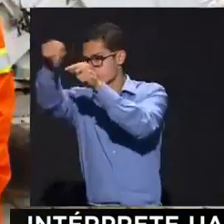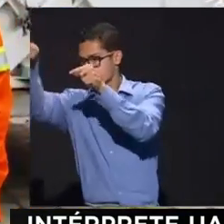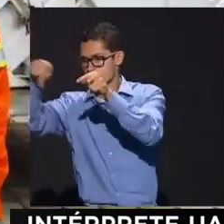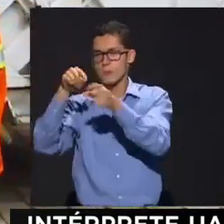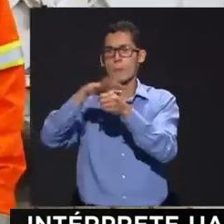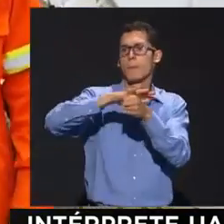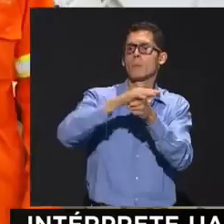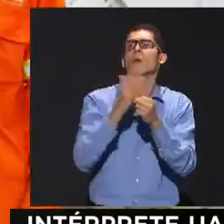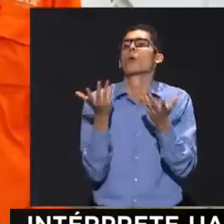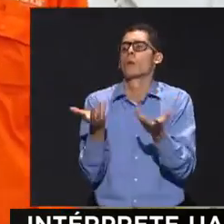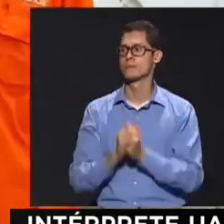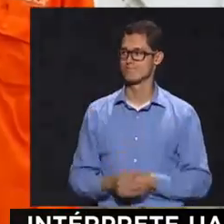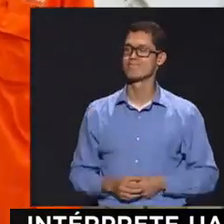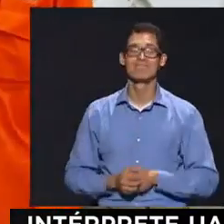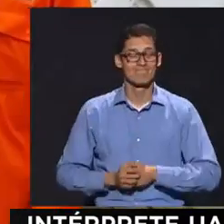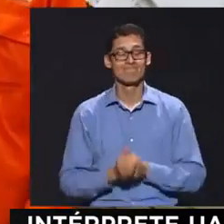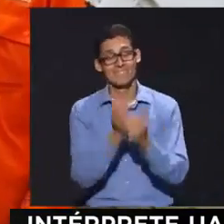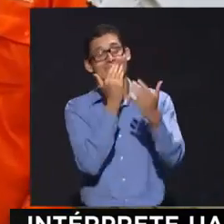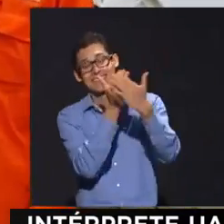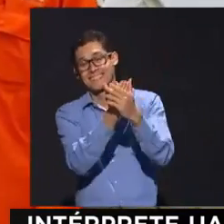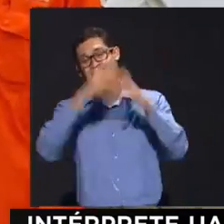sector gracias